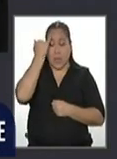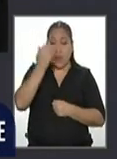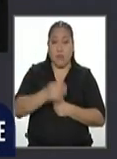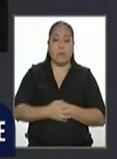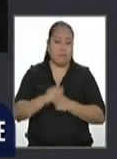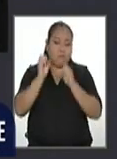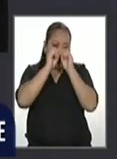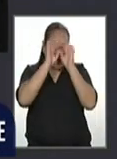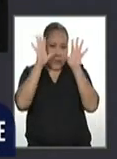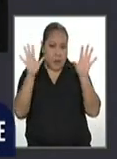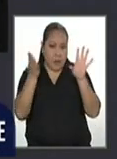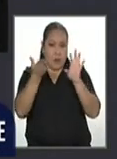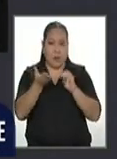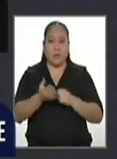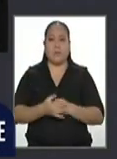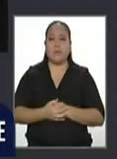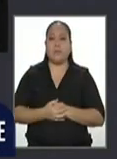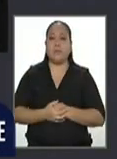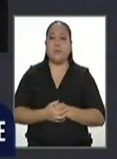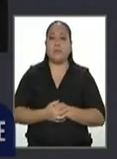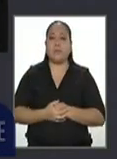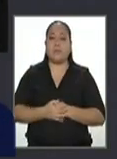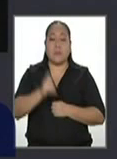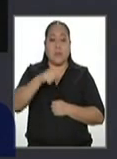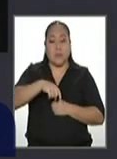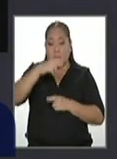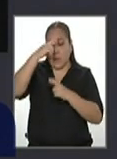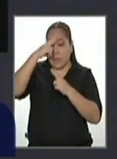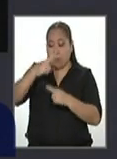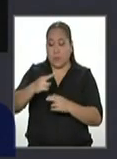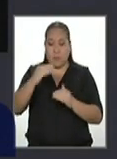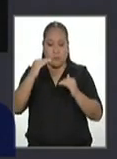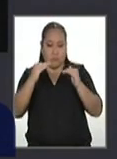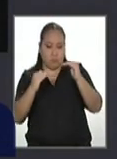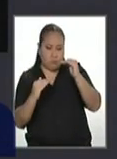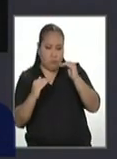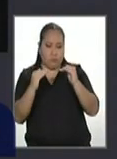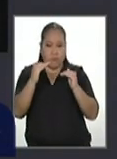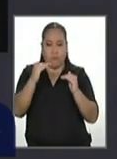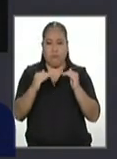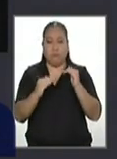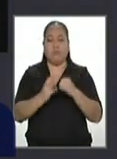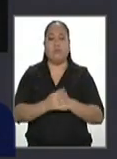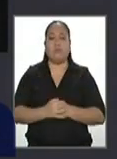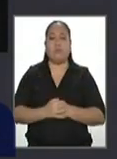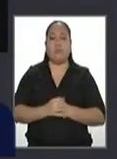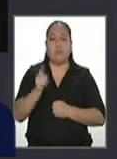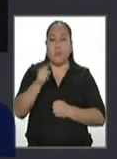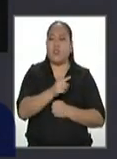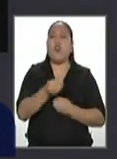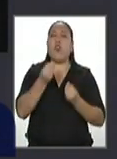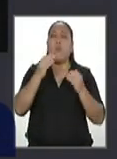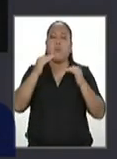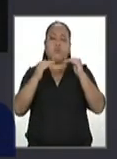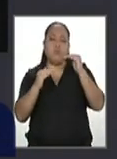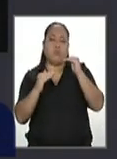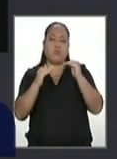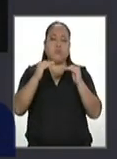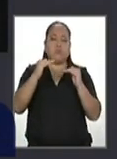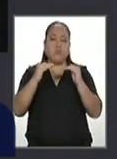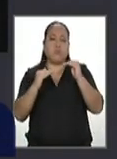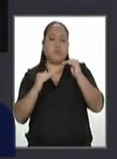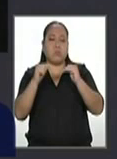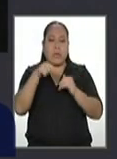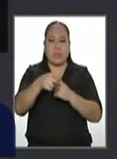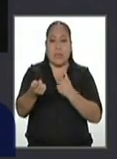es clara. Tenemos que respetar los equilibrios. Y esos equilibrios y